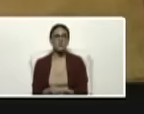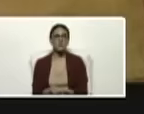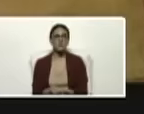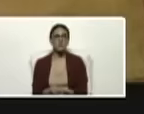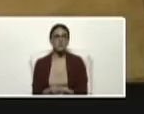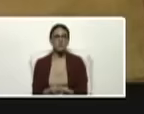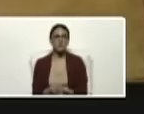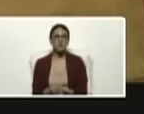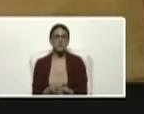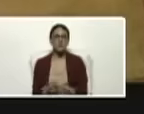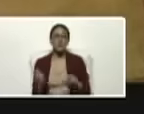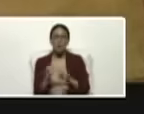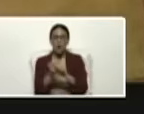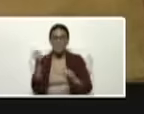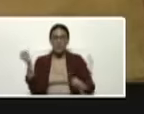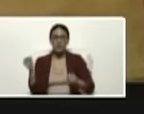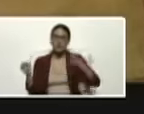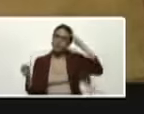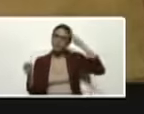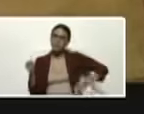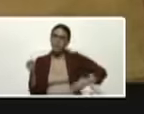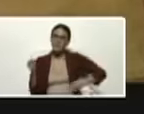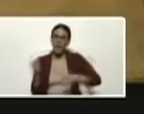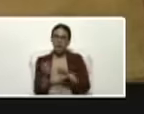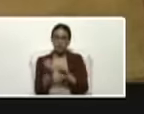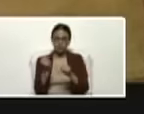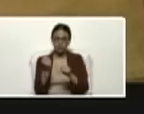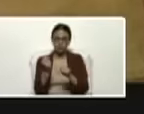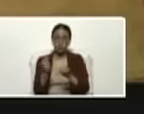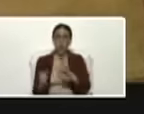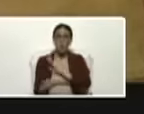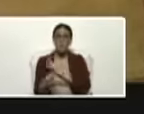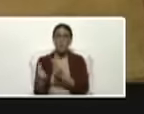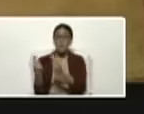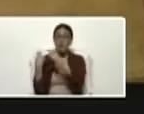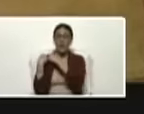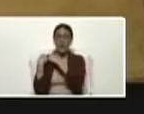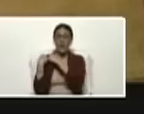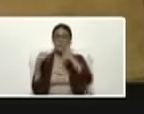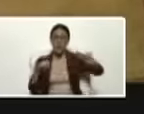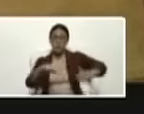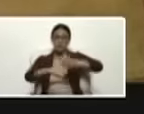el bastón de mando de comandante en jefe de la Fuerza Armada.